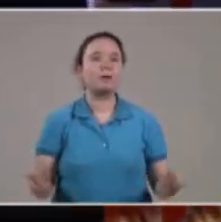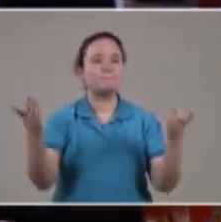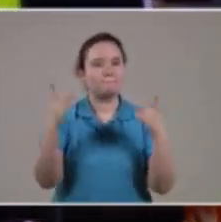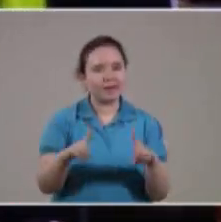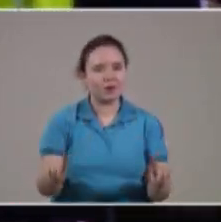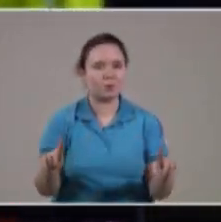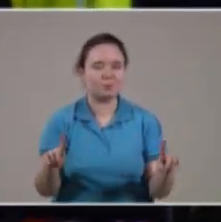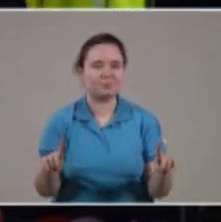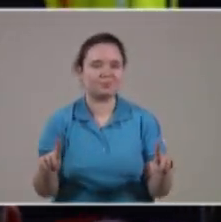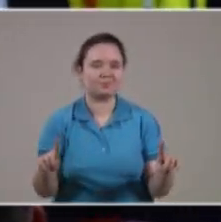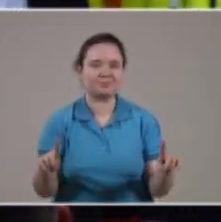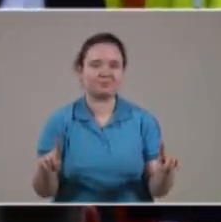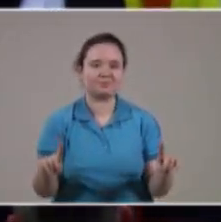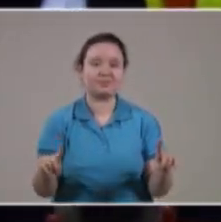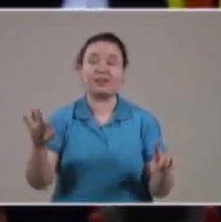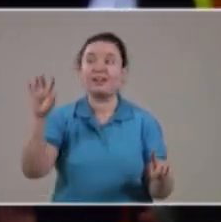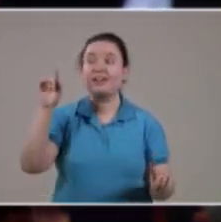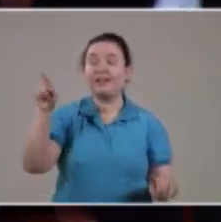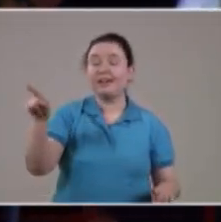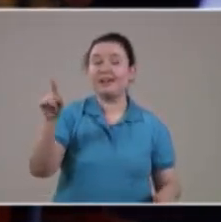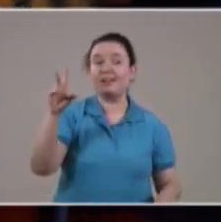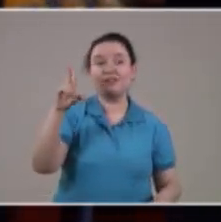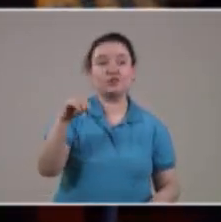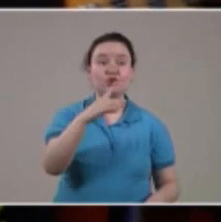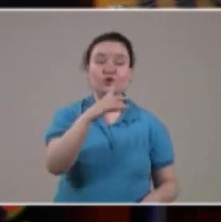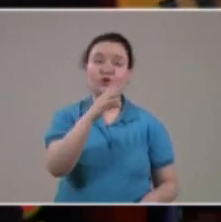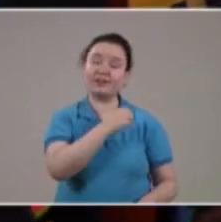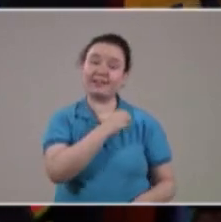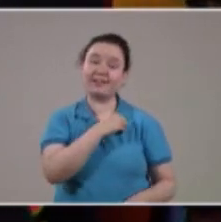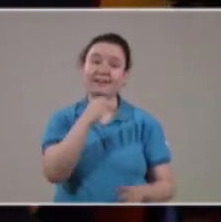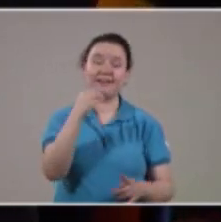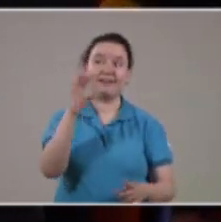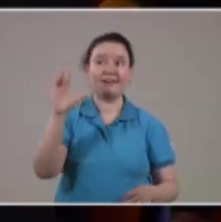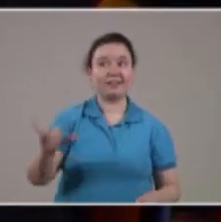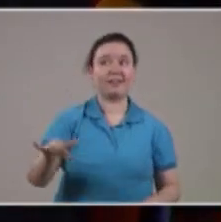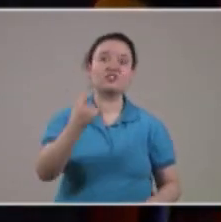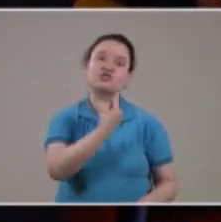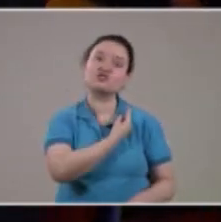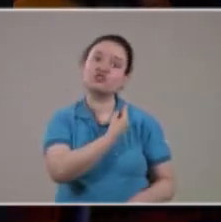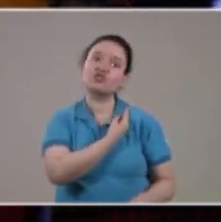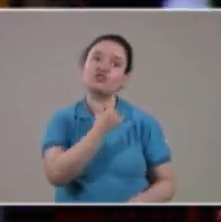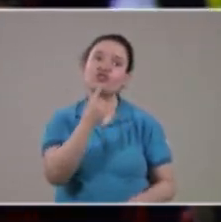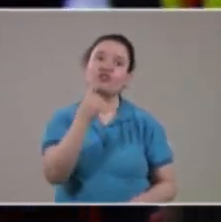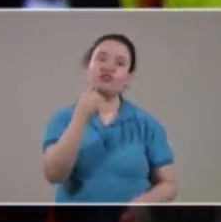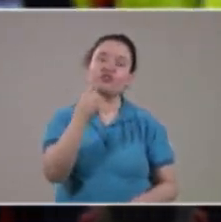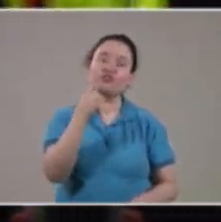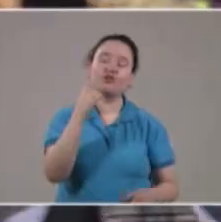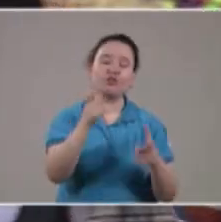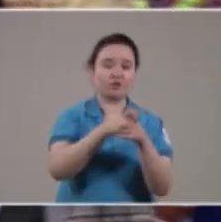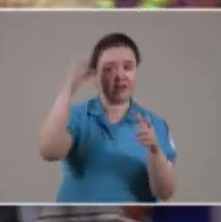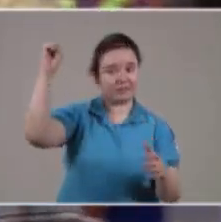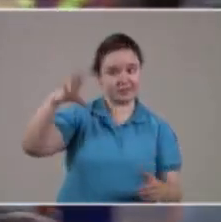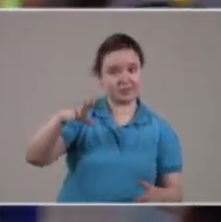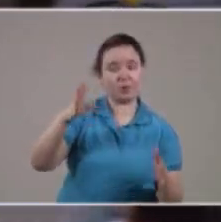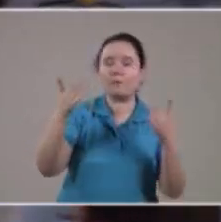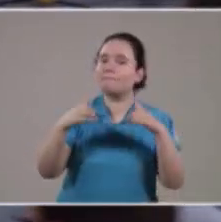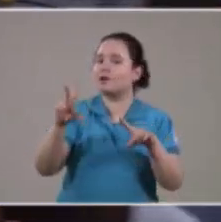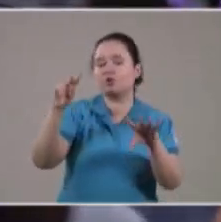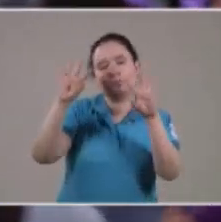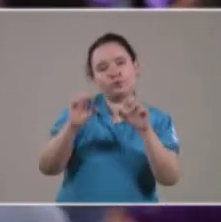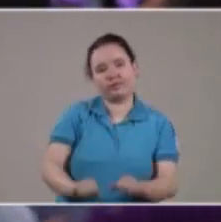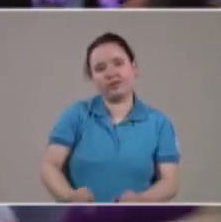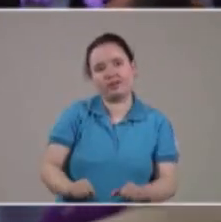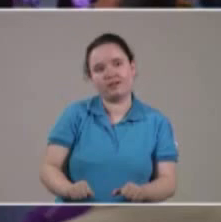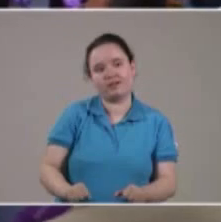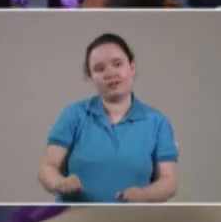Pero David no se quería quedar solo con la bendición él. Pero no podía llevarse el arca